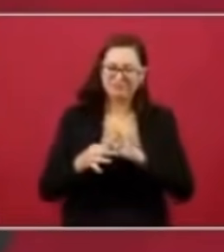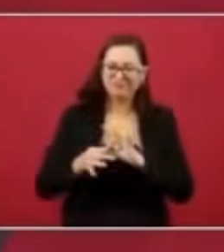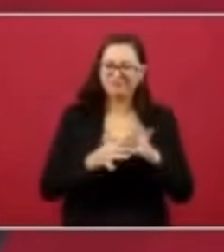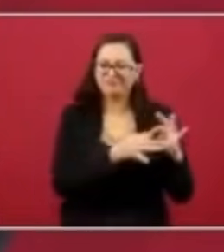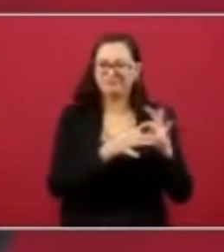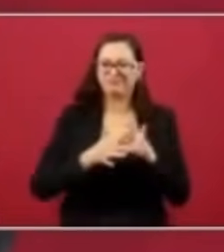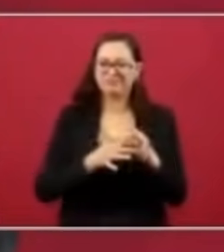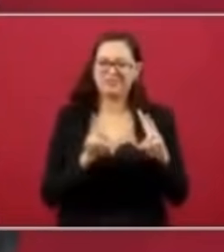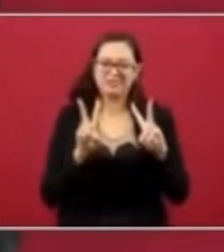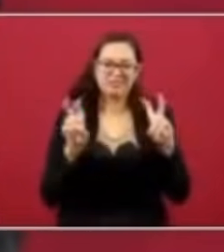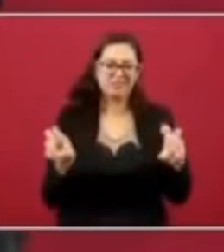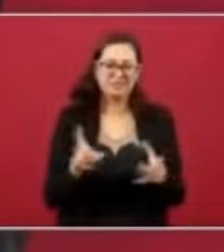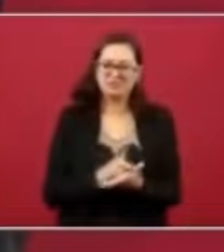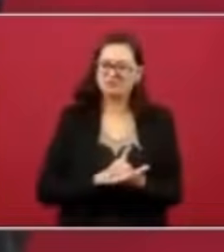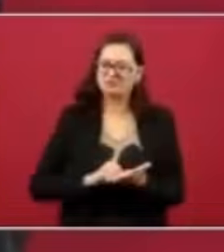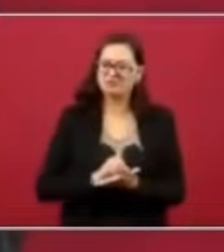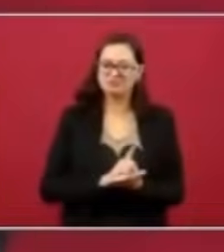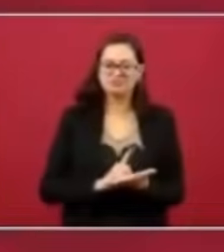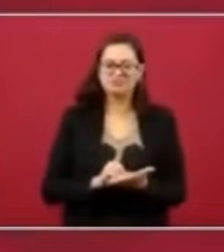tema.